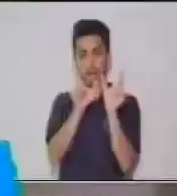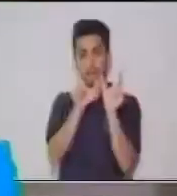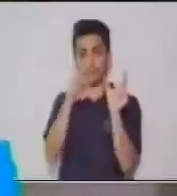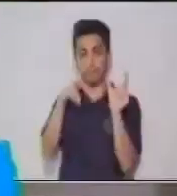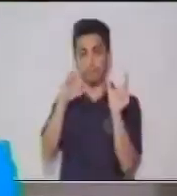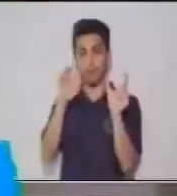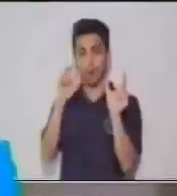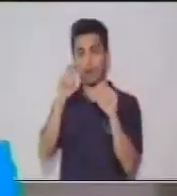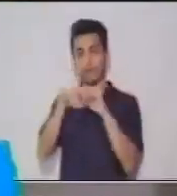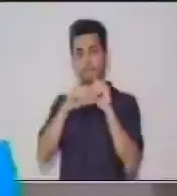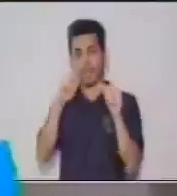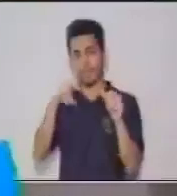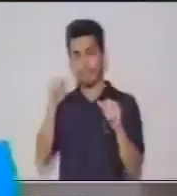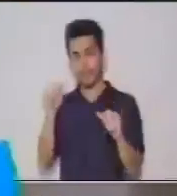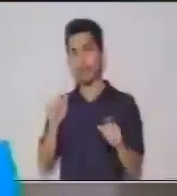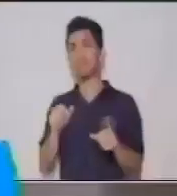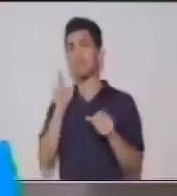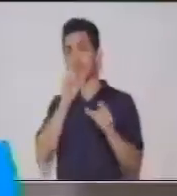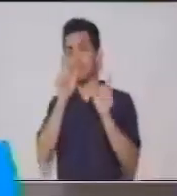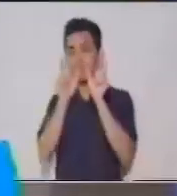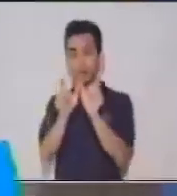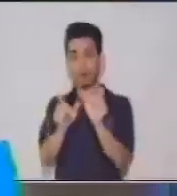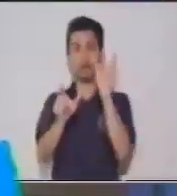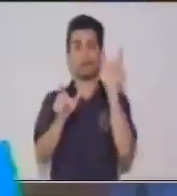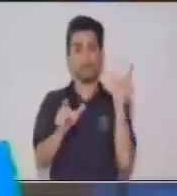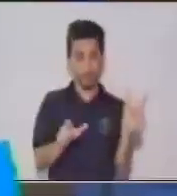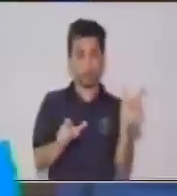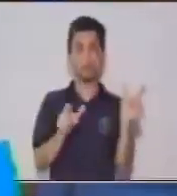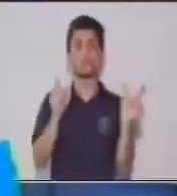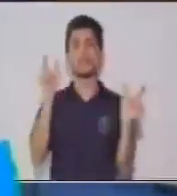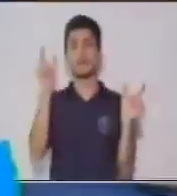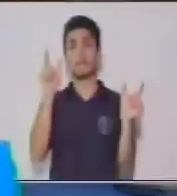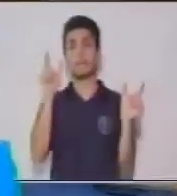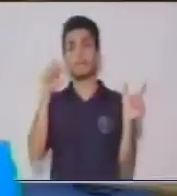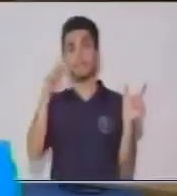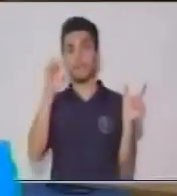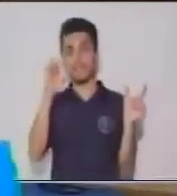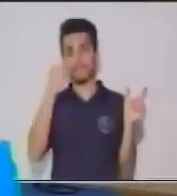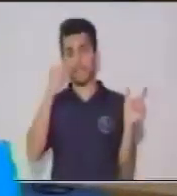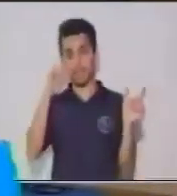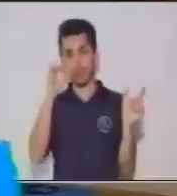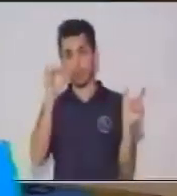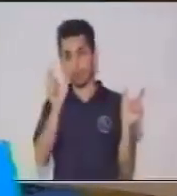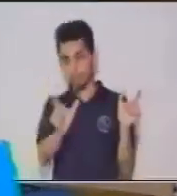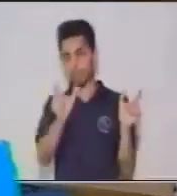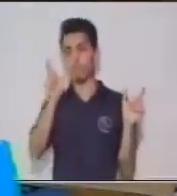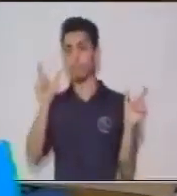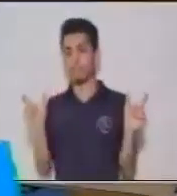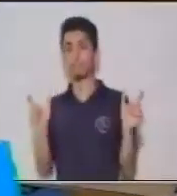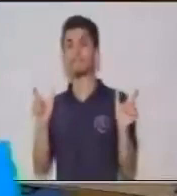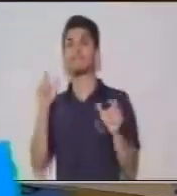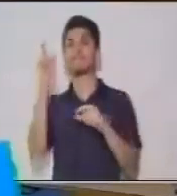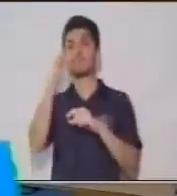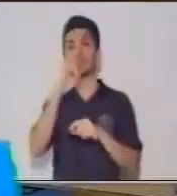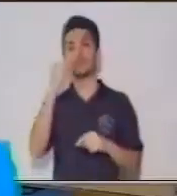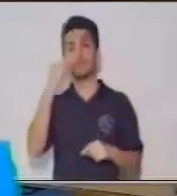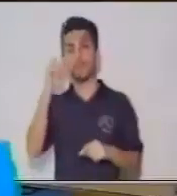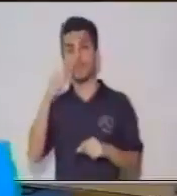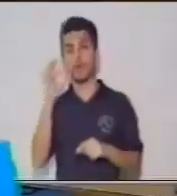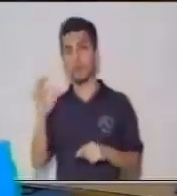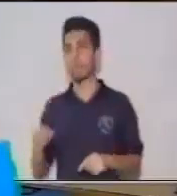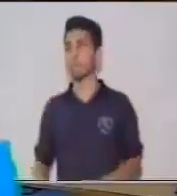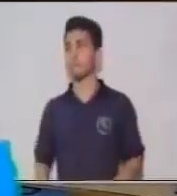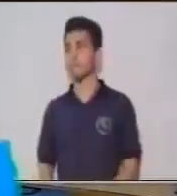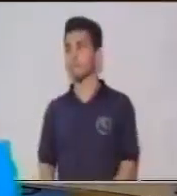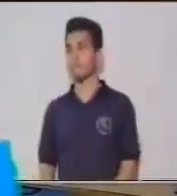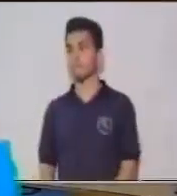prefijos. Ahora quiero que me acompañen a resolver este ejercicio, ahí donde usted está,